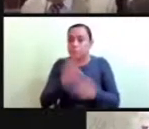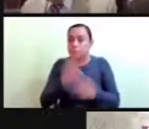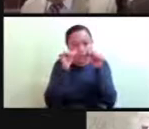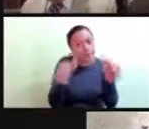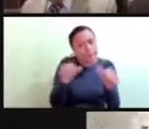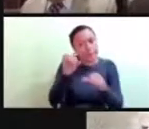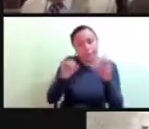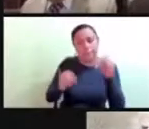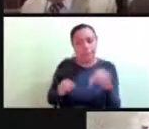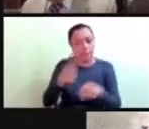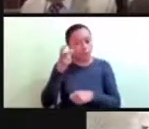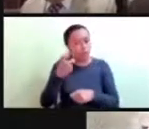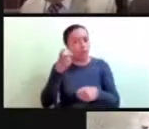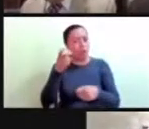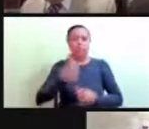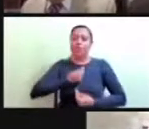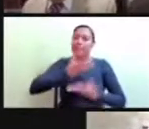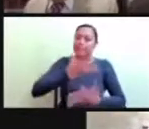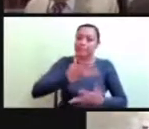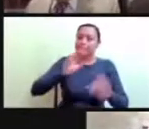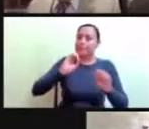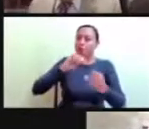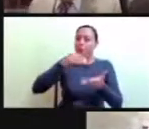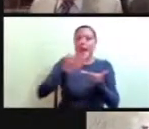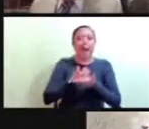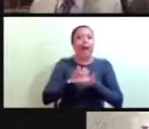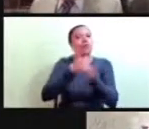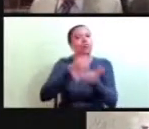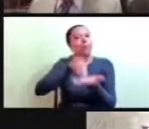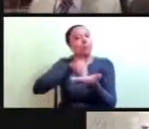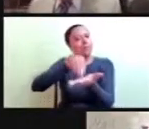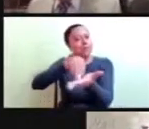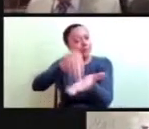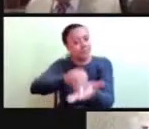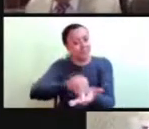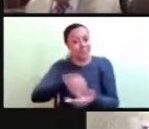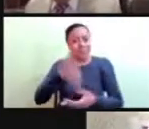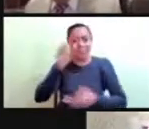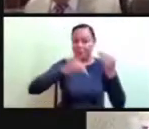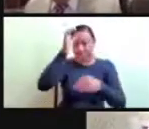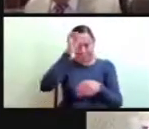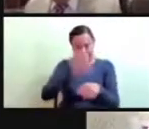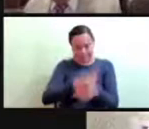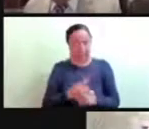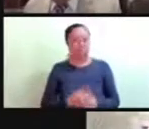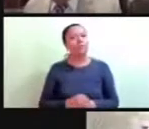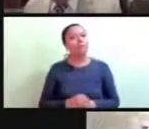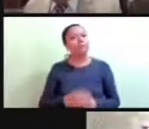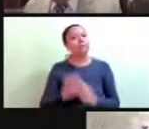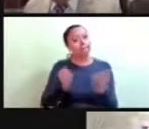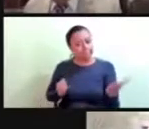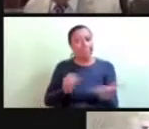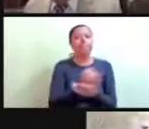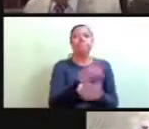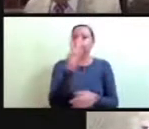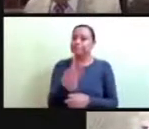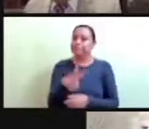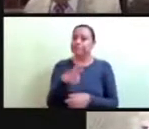culturales? Decidamos libre y responsablemente qué deseamos conservar y qué deseamos